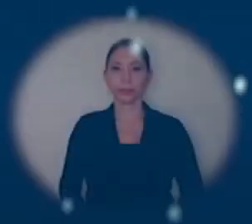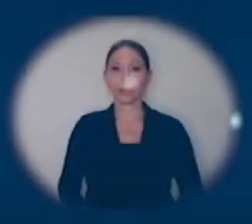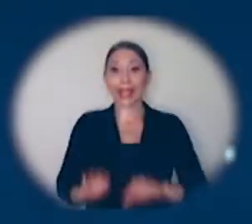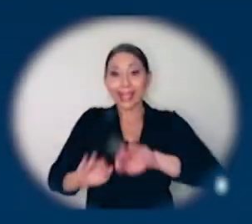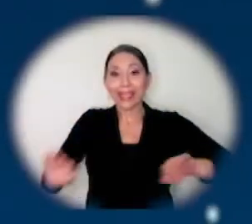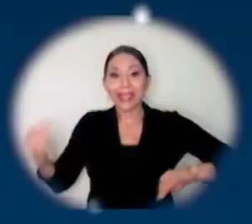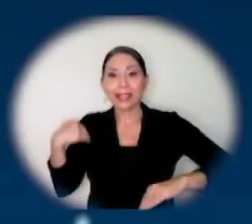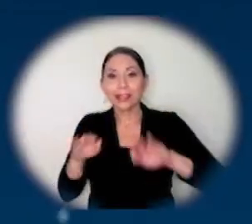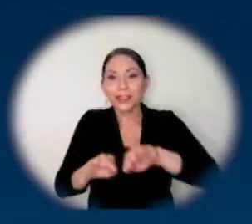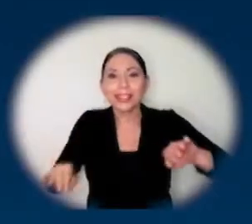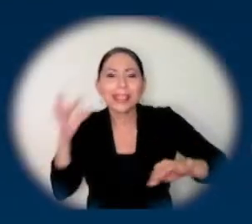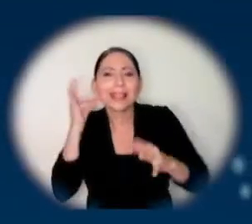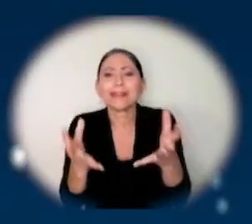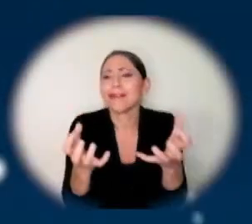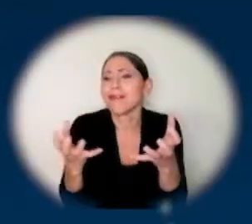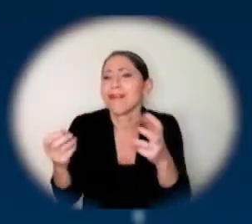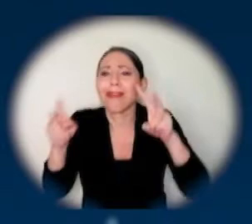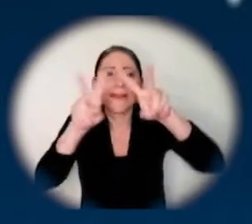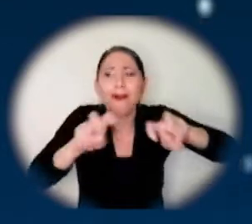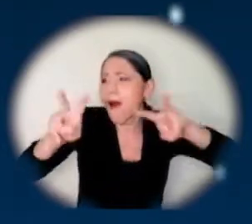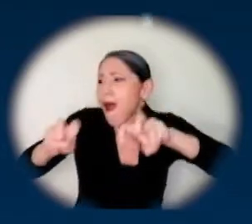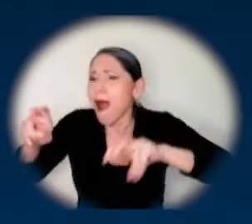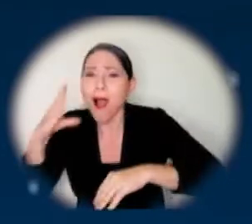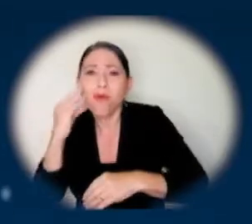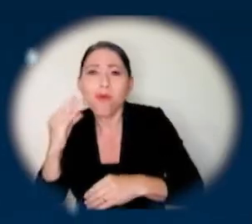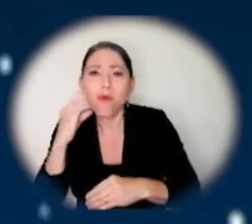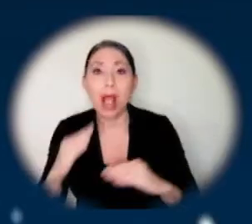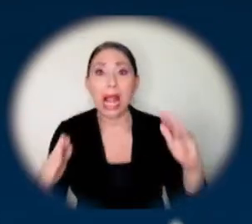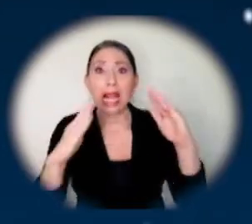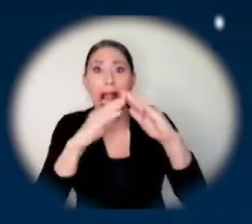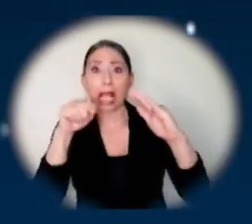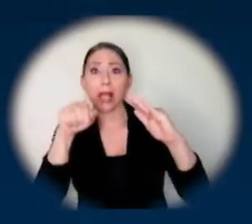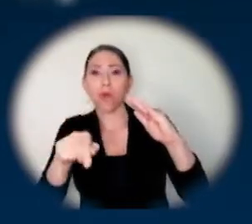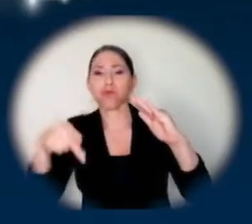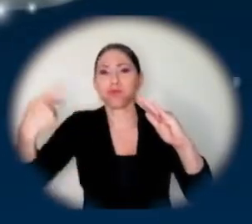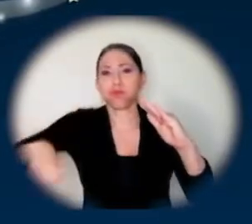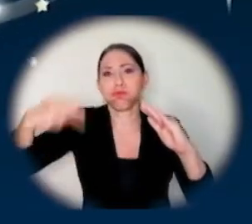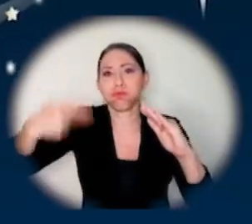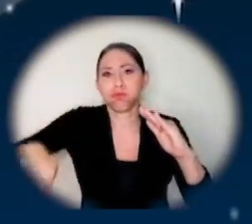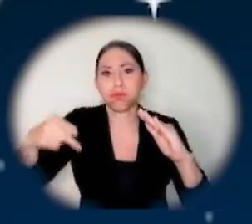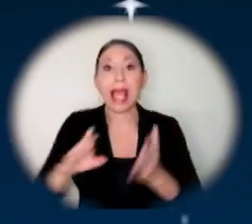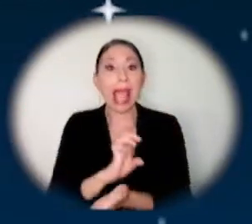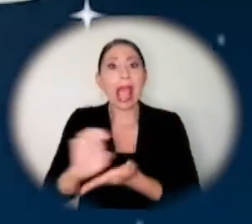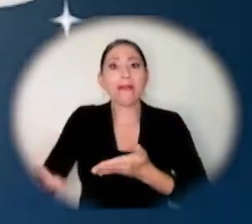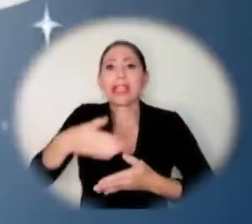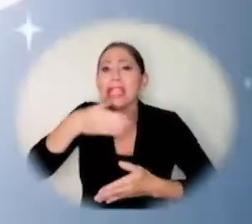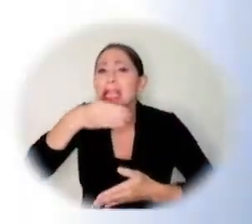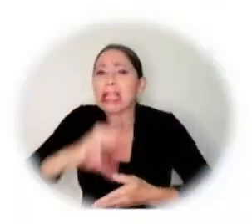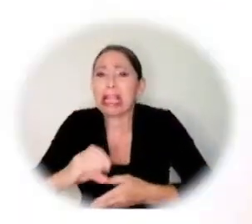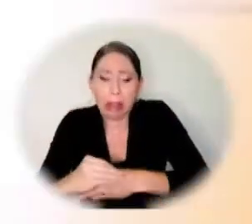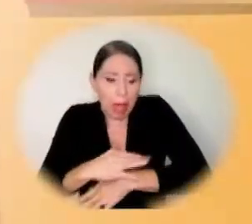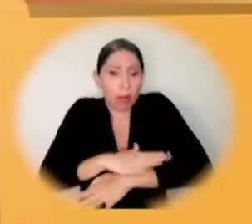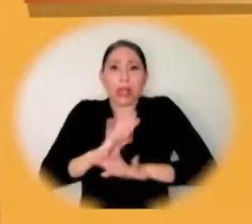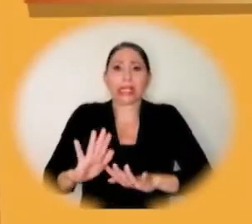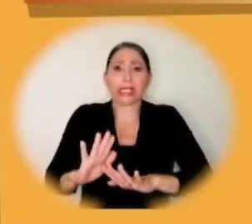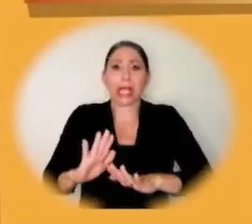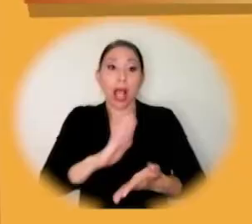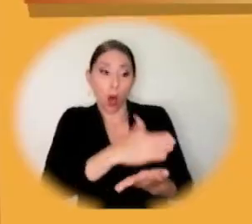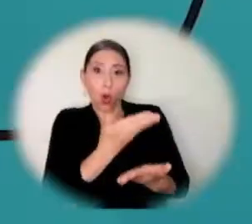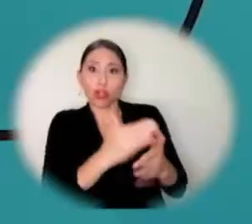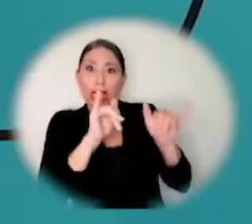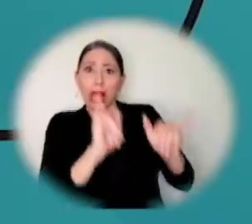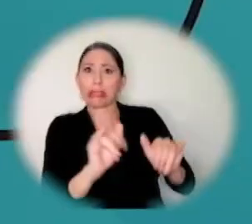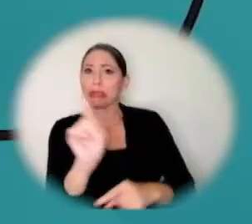Los niños y niñas desean explorar el mundo y en la casa puede ser peligroso. Evite quemaduras, que permanezcan en la